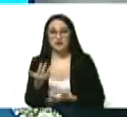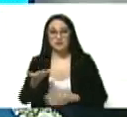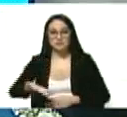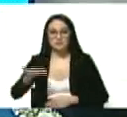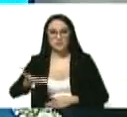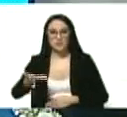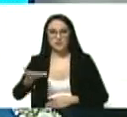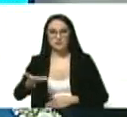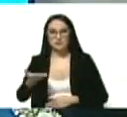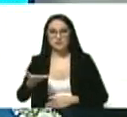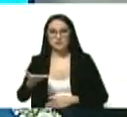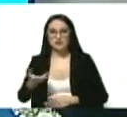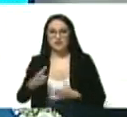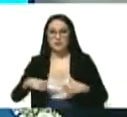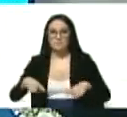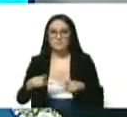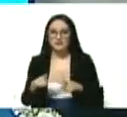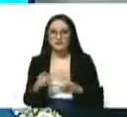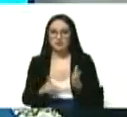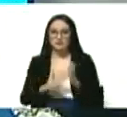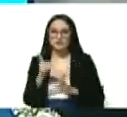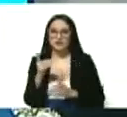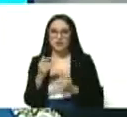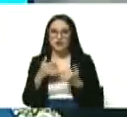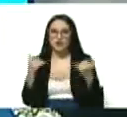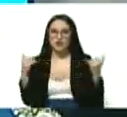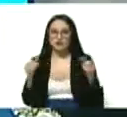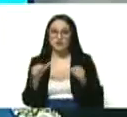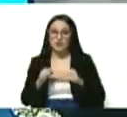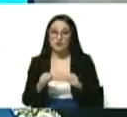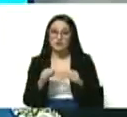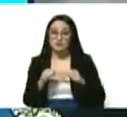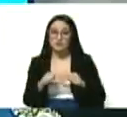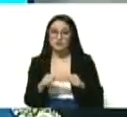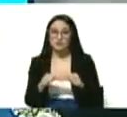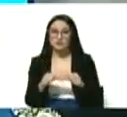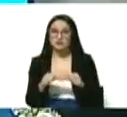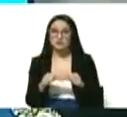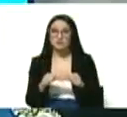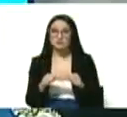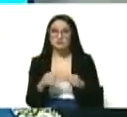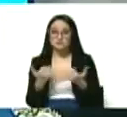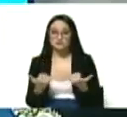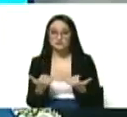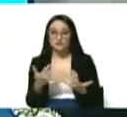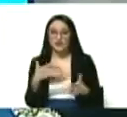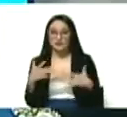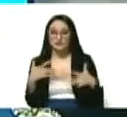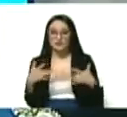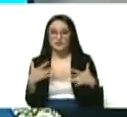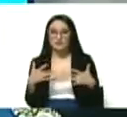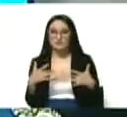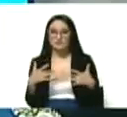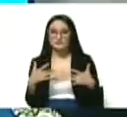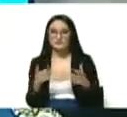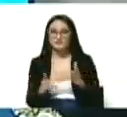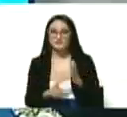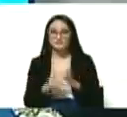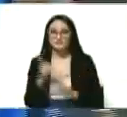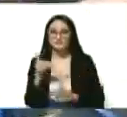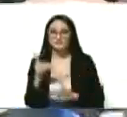importante espacio de desarrollo energético. Continuamos con lo que es esta actividad que se